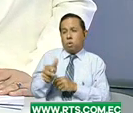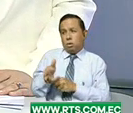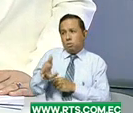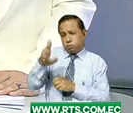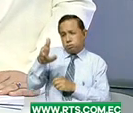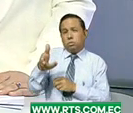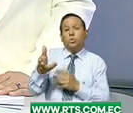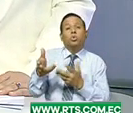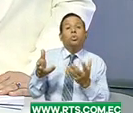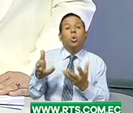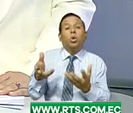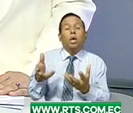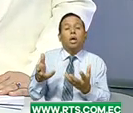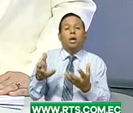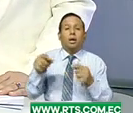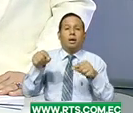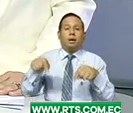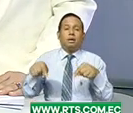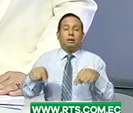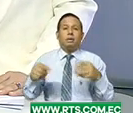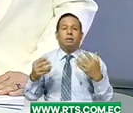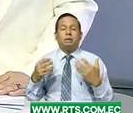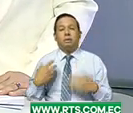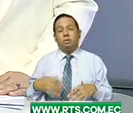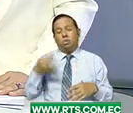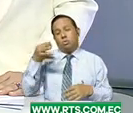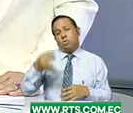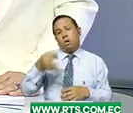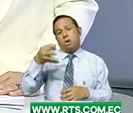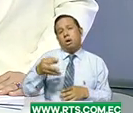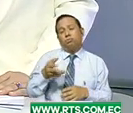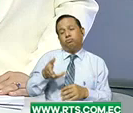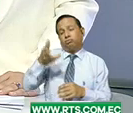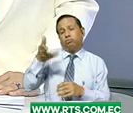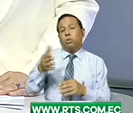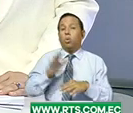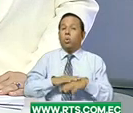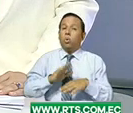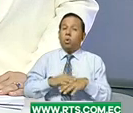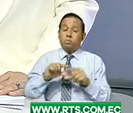El móvil del crimen sería la lucha de territorio por microtráfico.